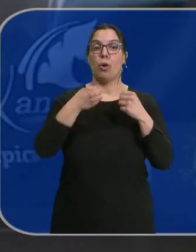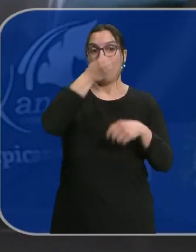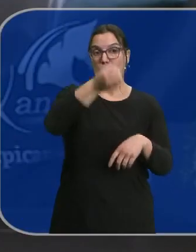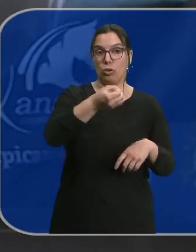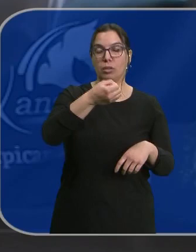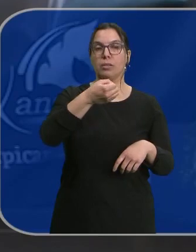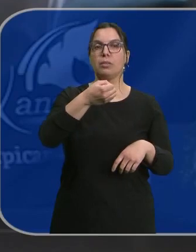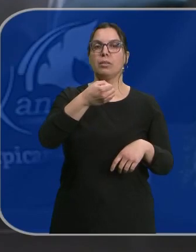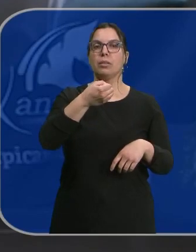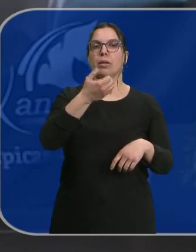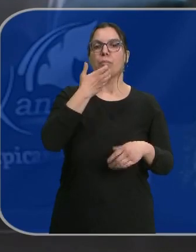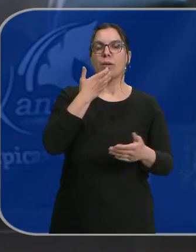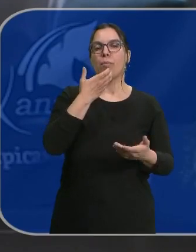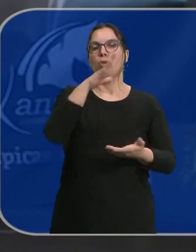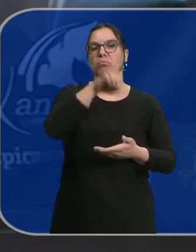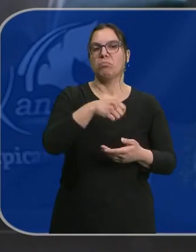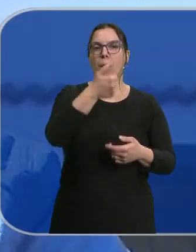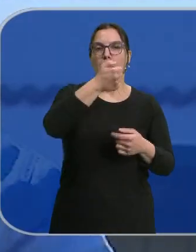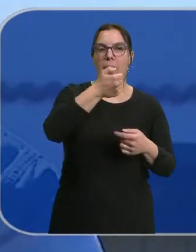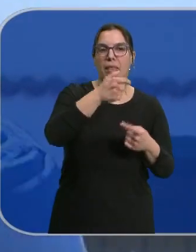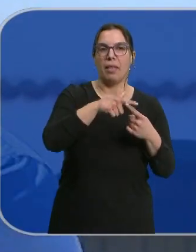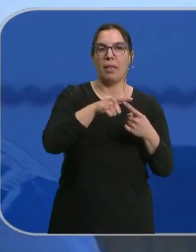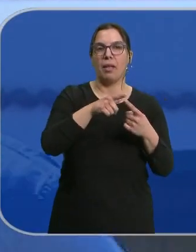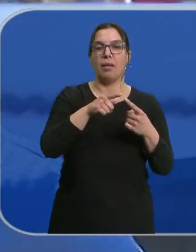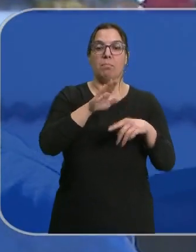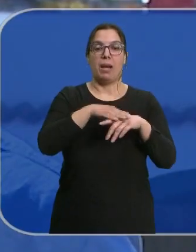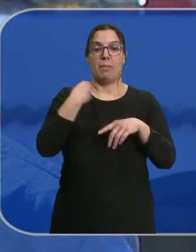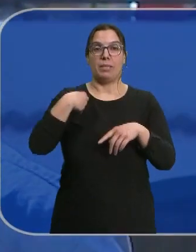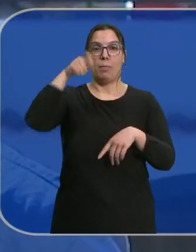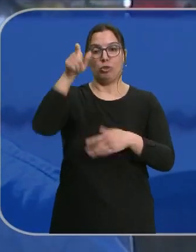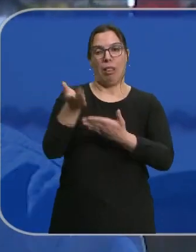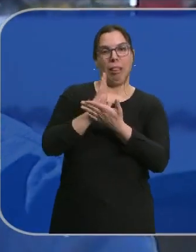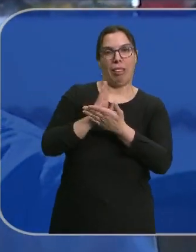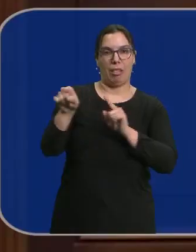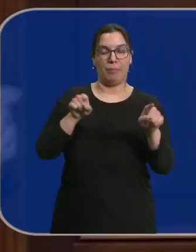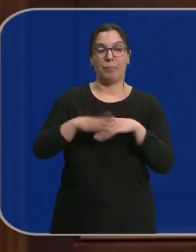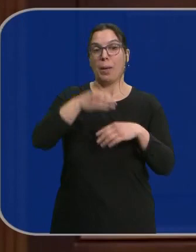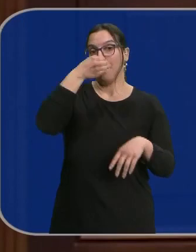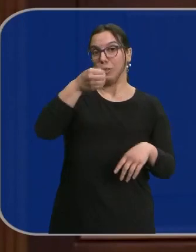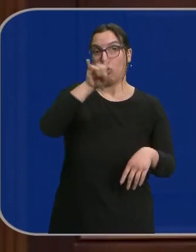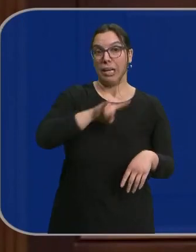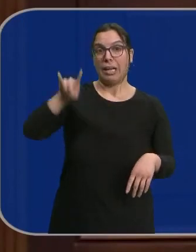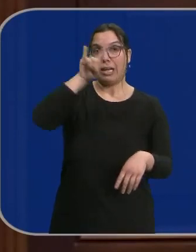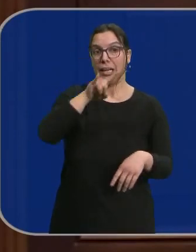Fuentes, pedidas como bolígrafos al mediador Marco Antonio Navarro. El PSOE de Canarias